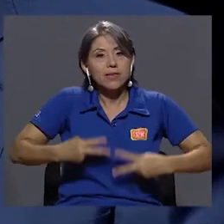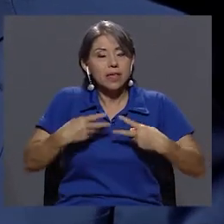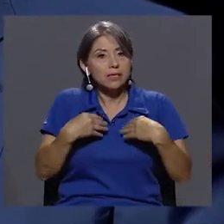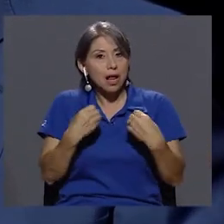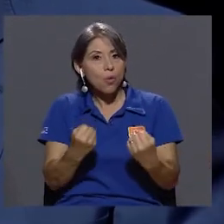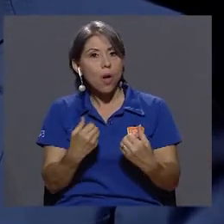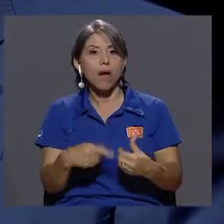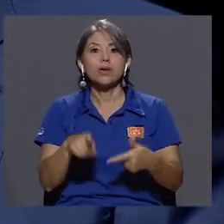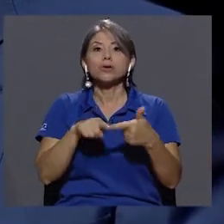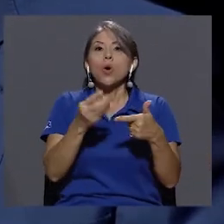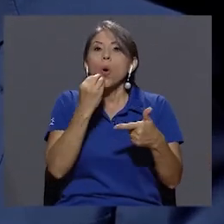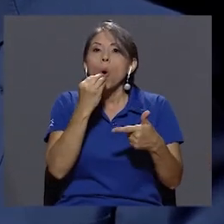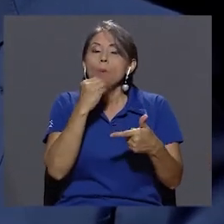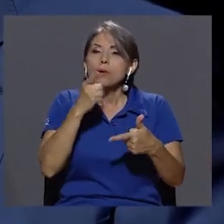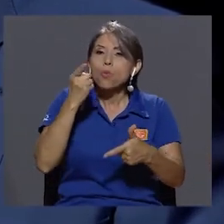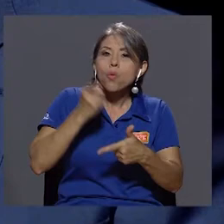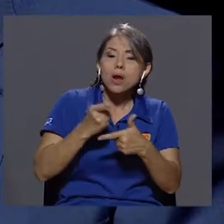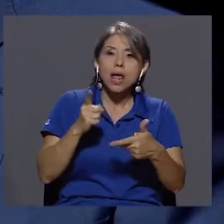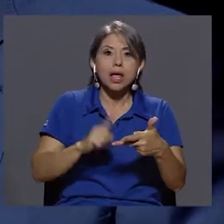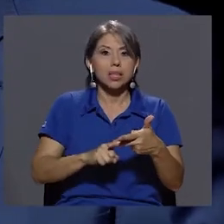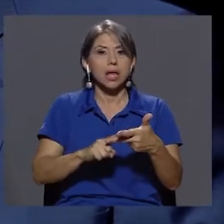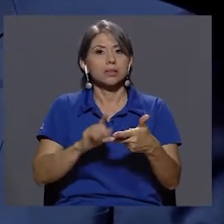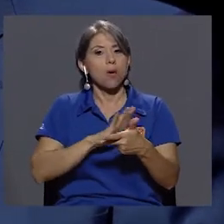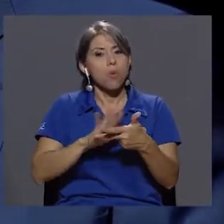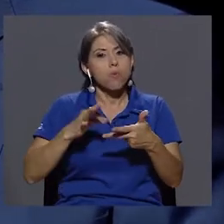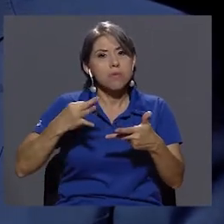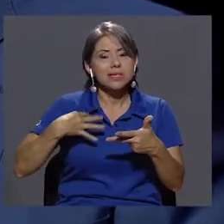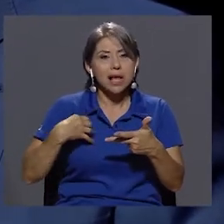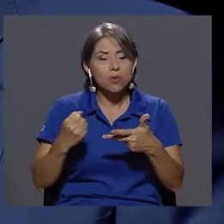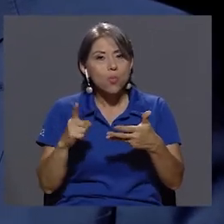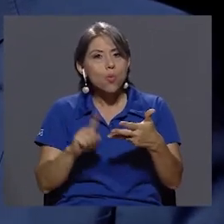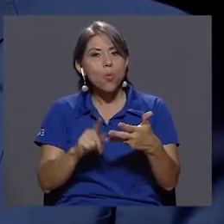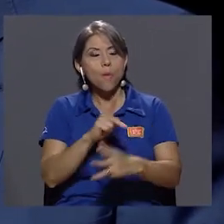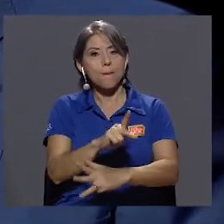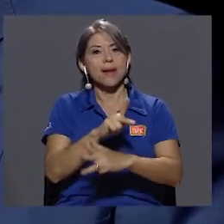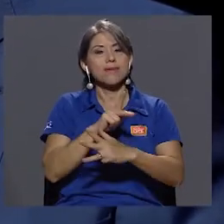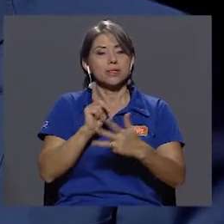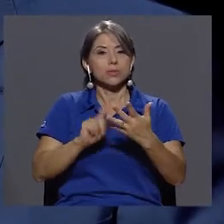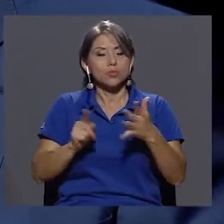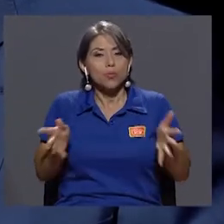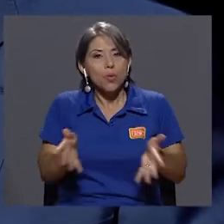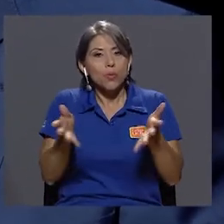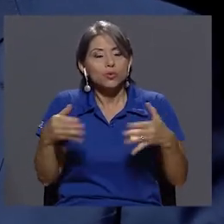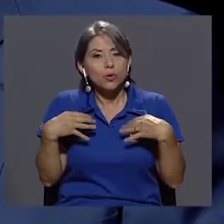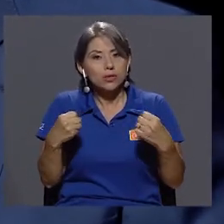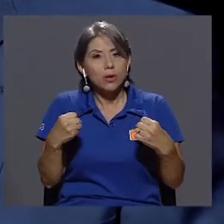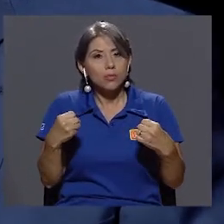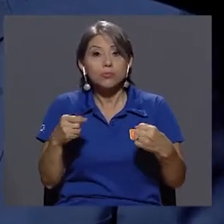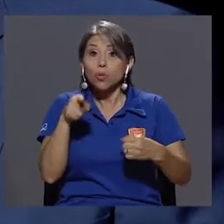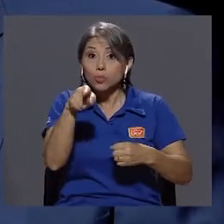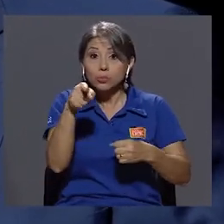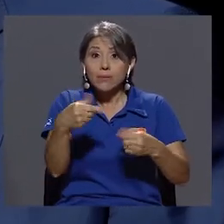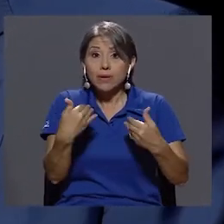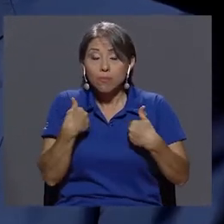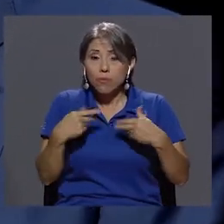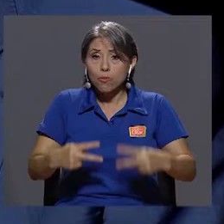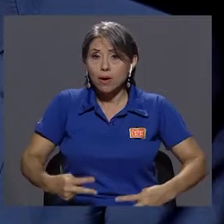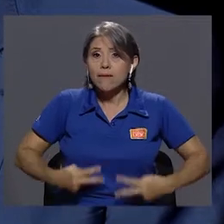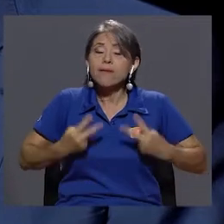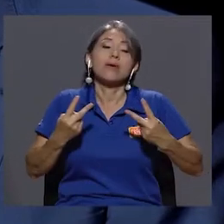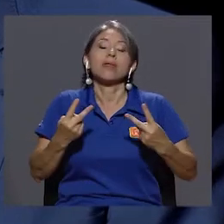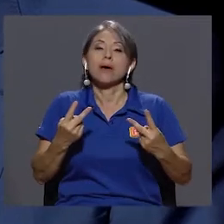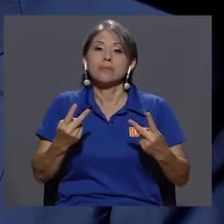haga dietas correctas haya higiene la salud a la prevención haga promoción de la salud usted va a tener una